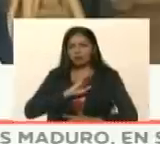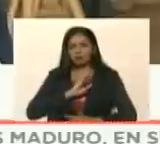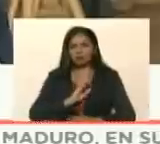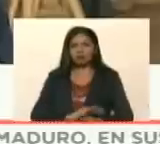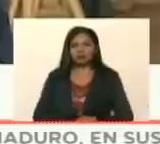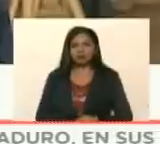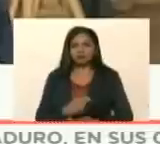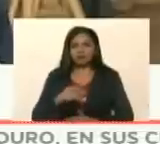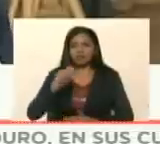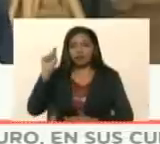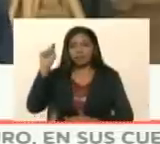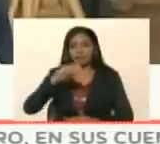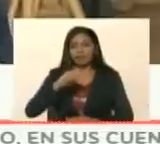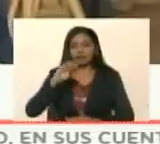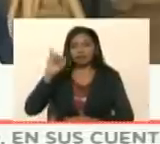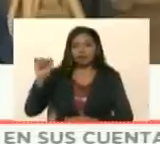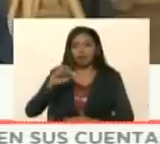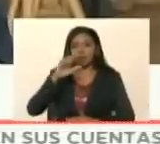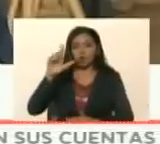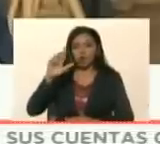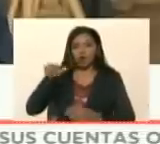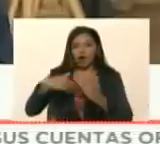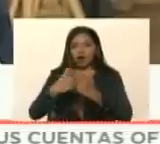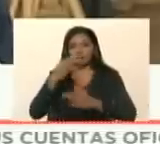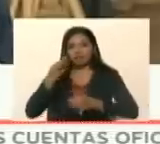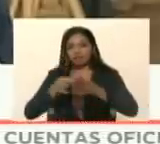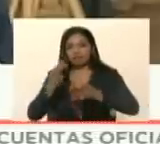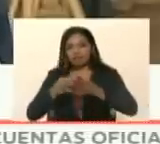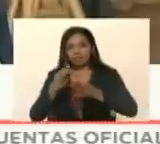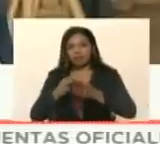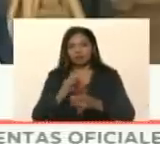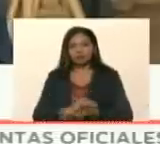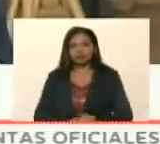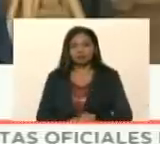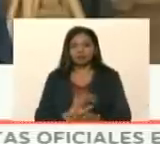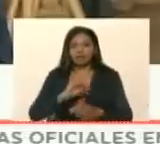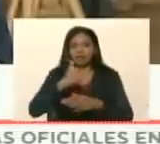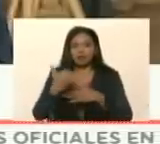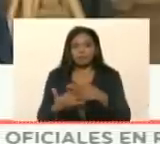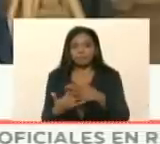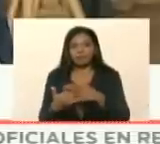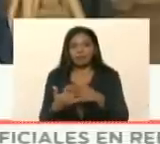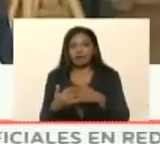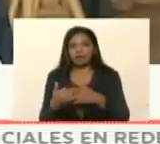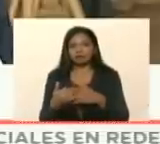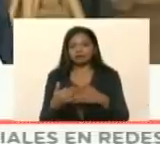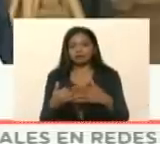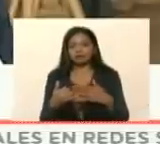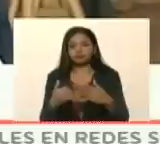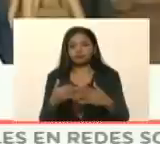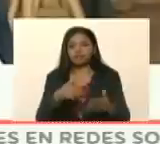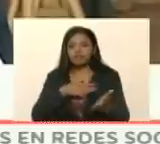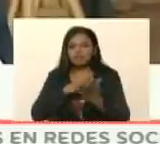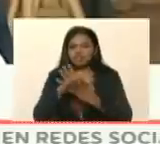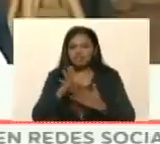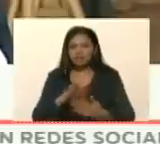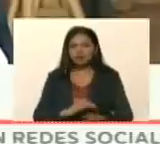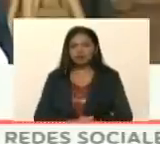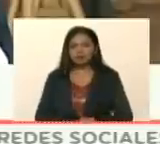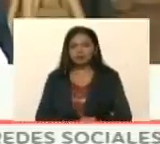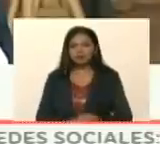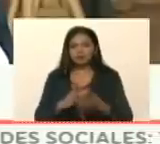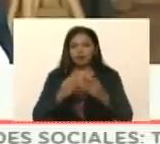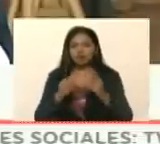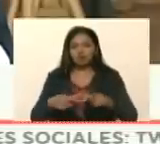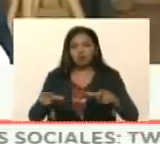en este mes de julio ha arrancado hasta el mes de septiembre el plan zoosanitario para todo